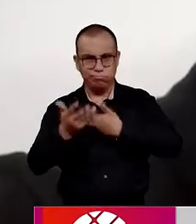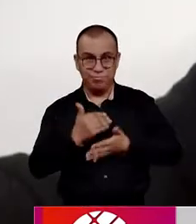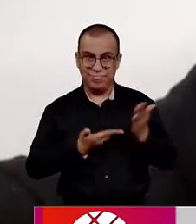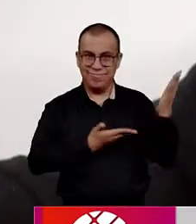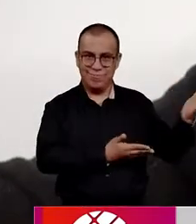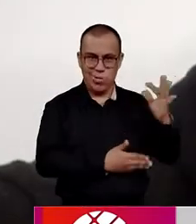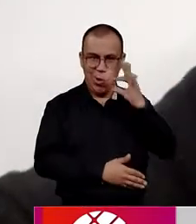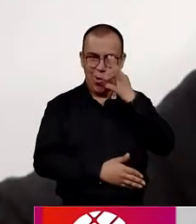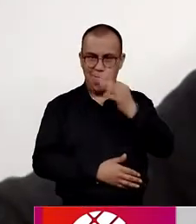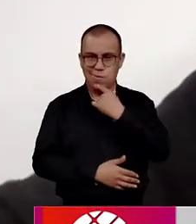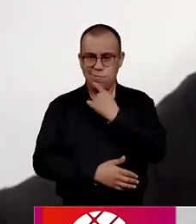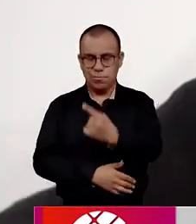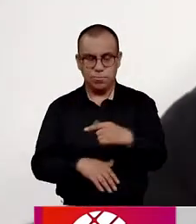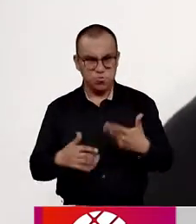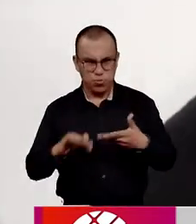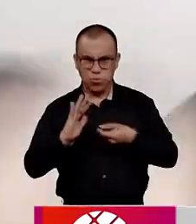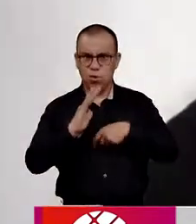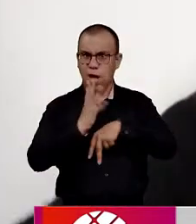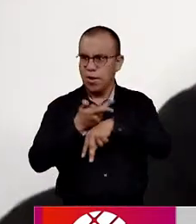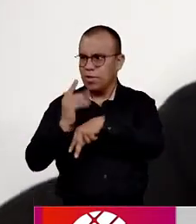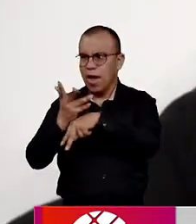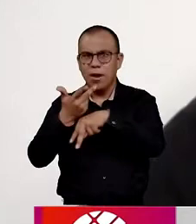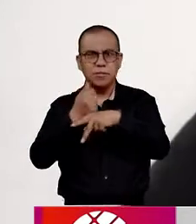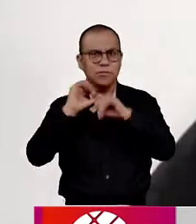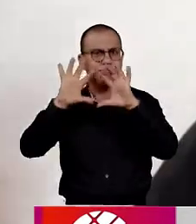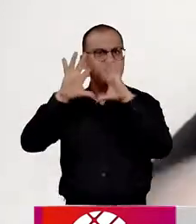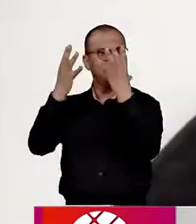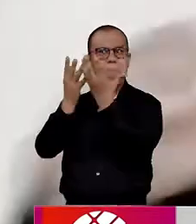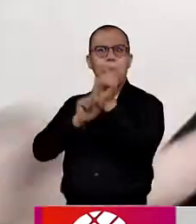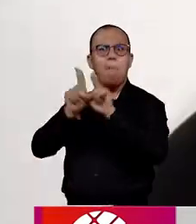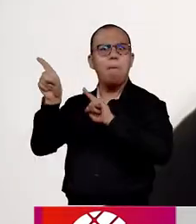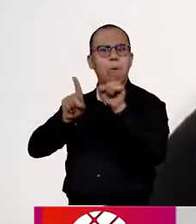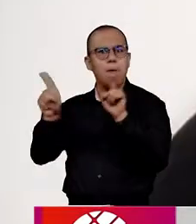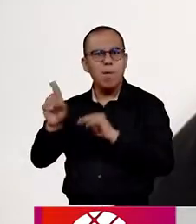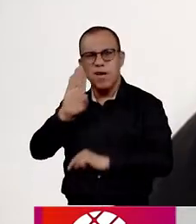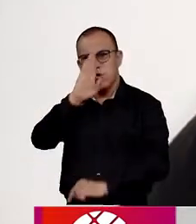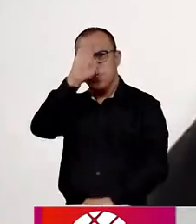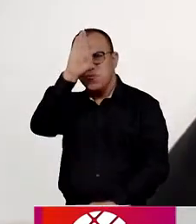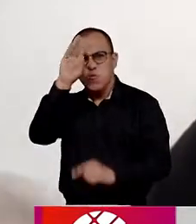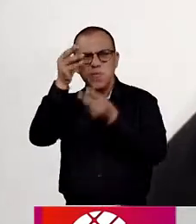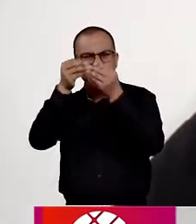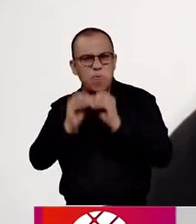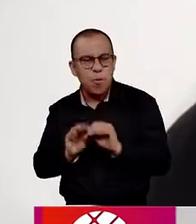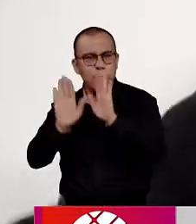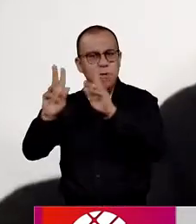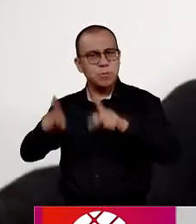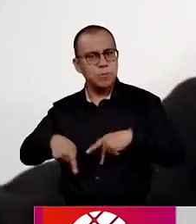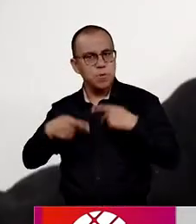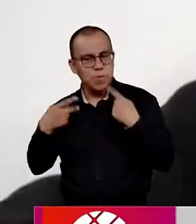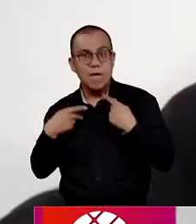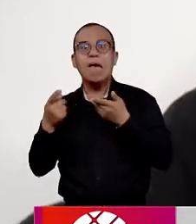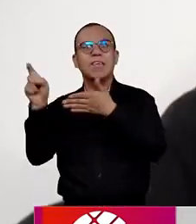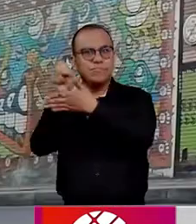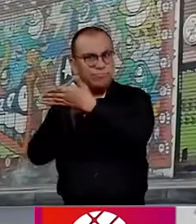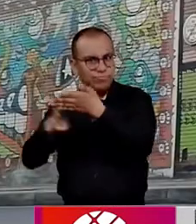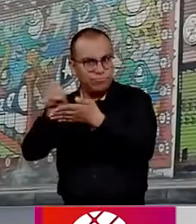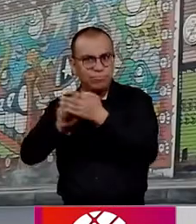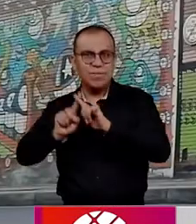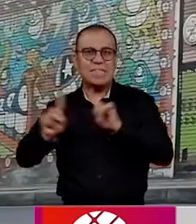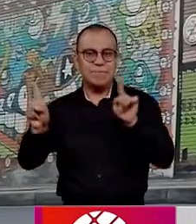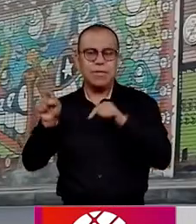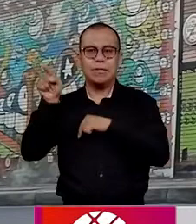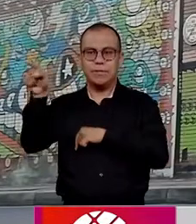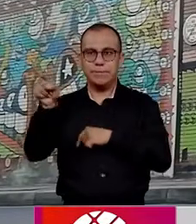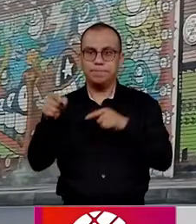tantos artistas también de otros países que tienen otras costumbres y otras formas de vivir el graffiti. Y